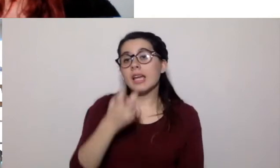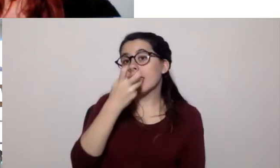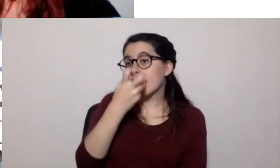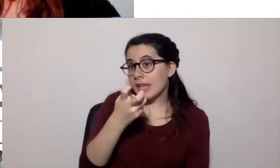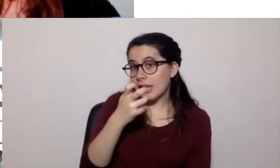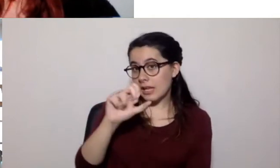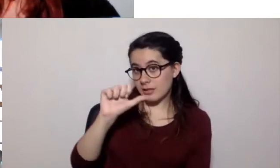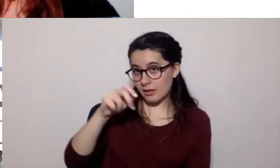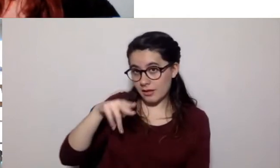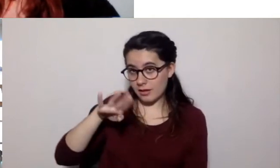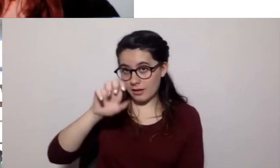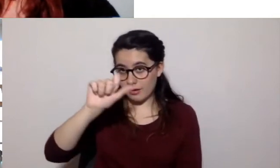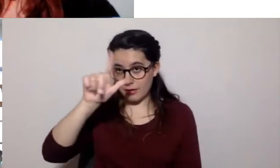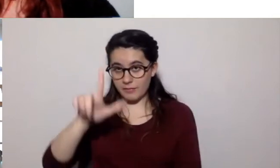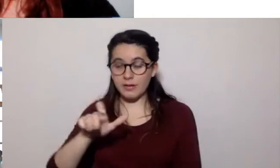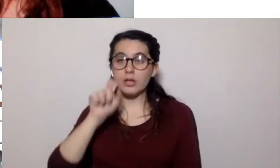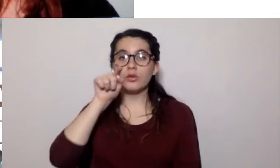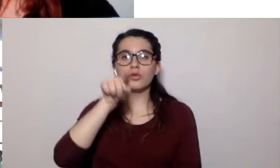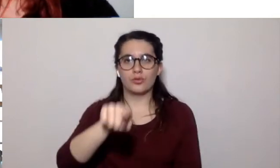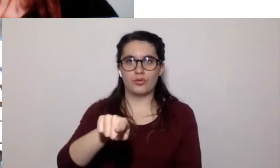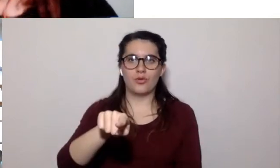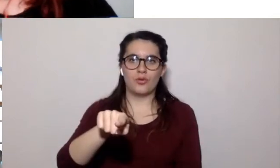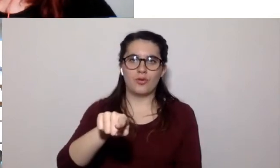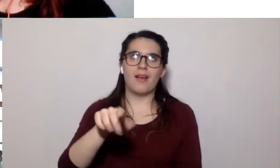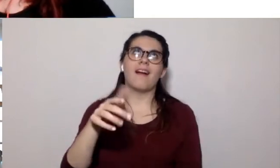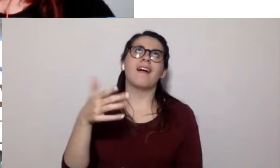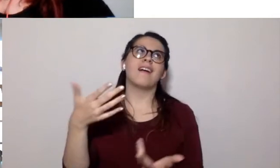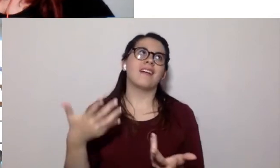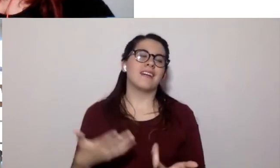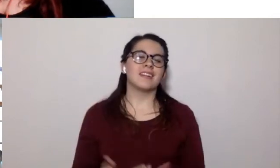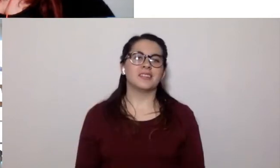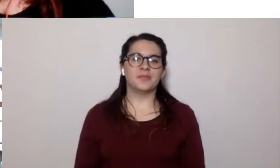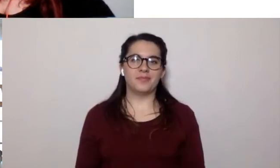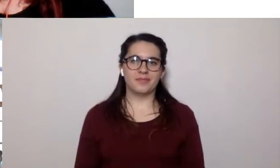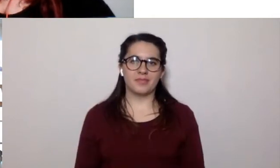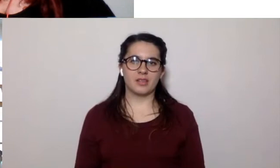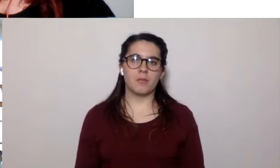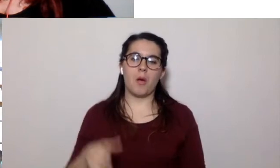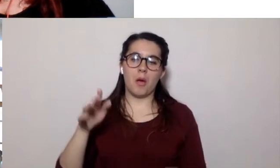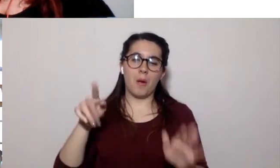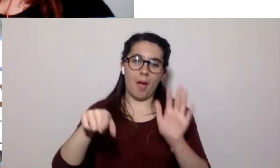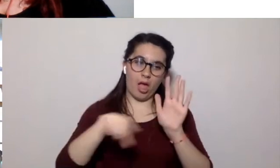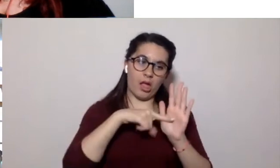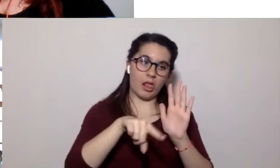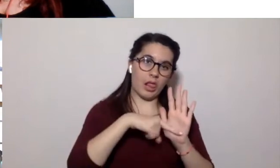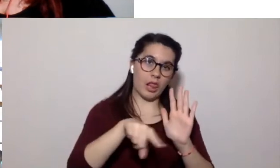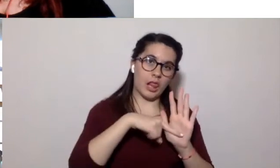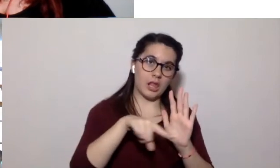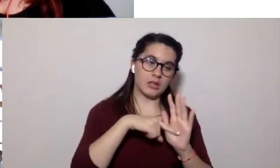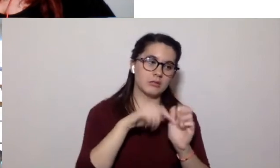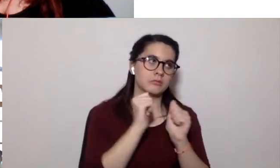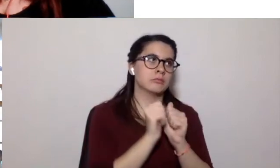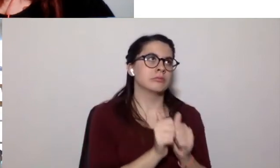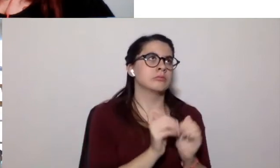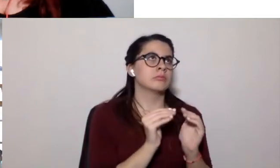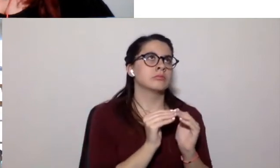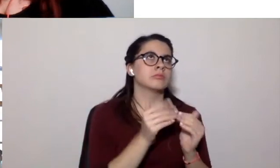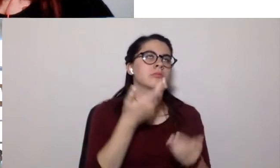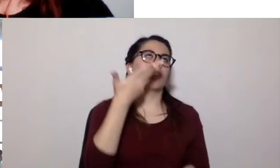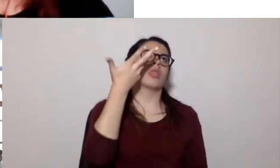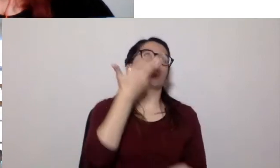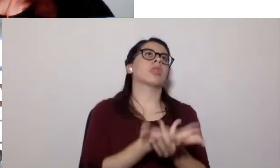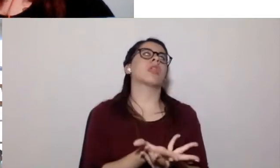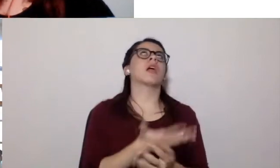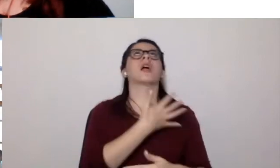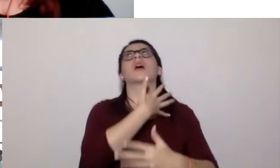con que eres alguien optimista. Si fueras pesimista, estarías guardada en tu casa, tirada al drama